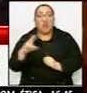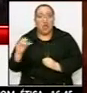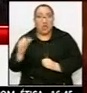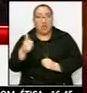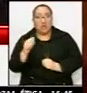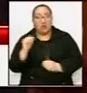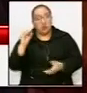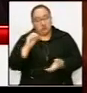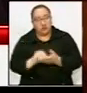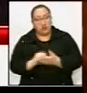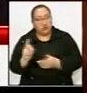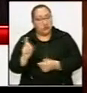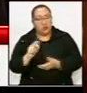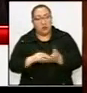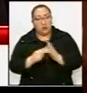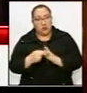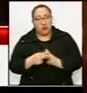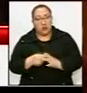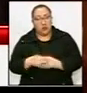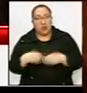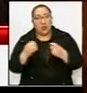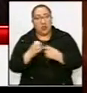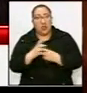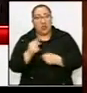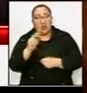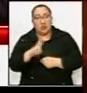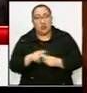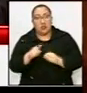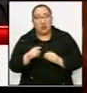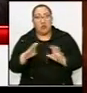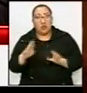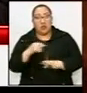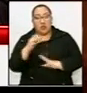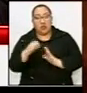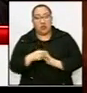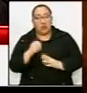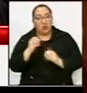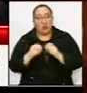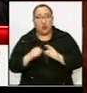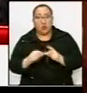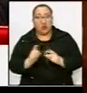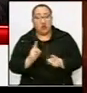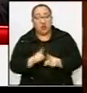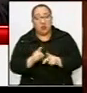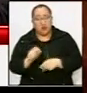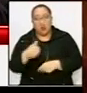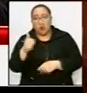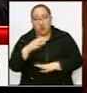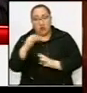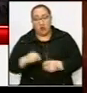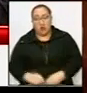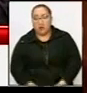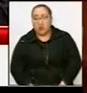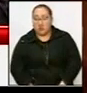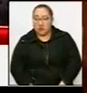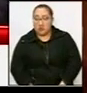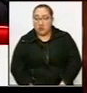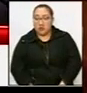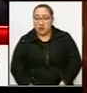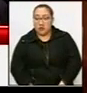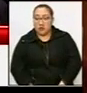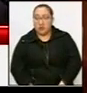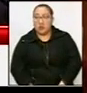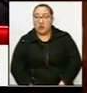de reconsideración, de modo tal que no se garantice para el 19 solo proyectos de continuidad, sino los otros proyectos, por lo menos a nivel de estudios, que